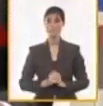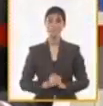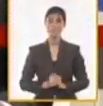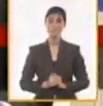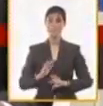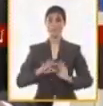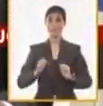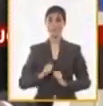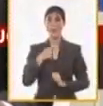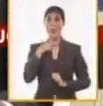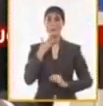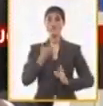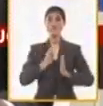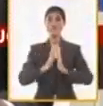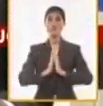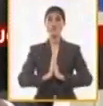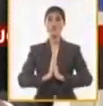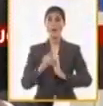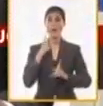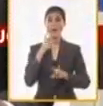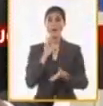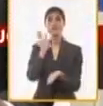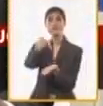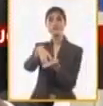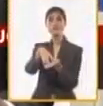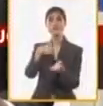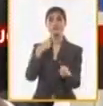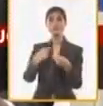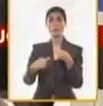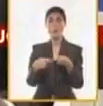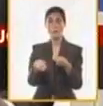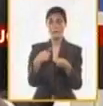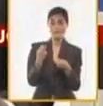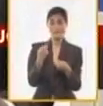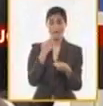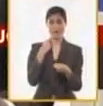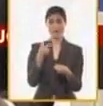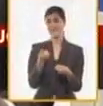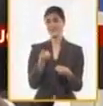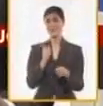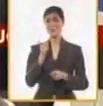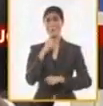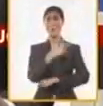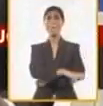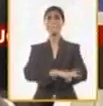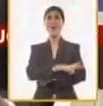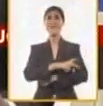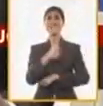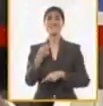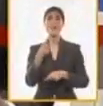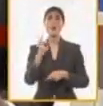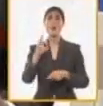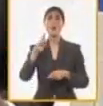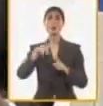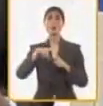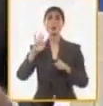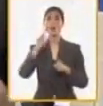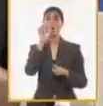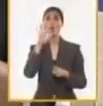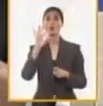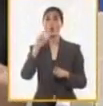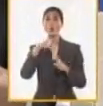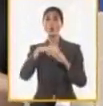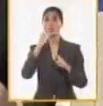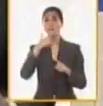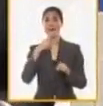Imaginemos el Vaticano como sede de negociaciones. Sería poco elegante que los países ortodoxos utilizaran una plataforma católica para